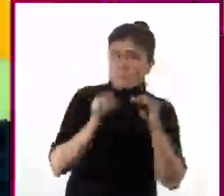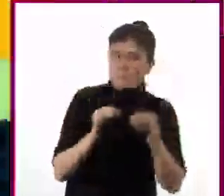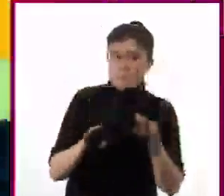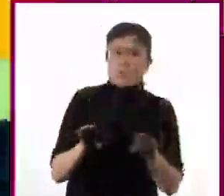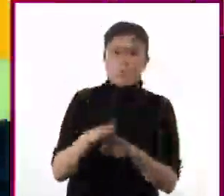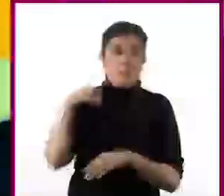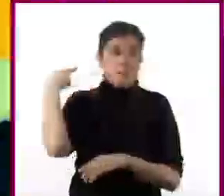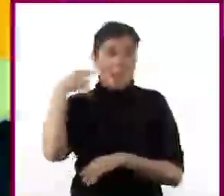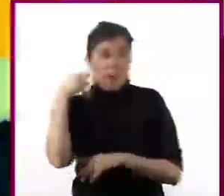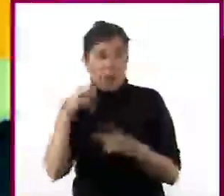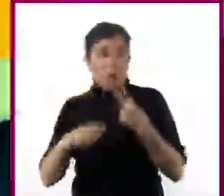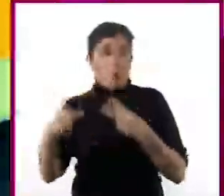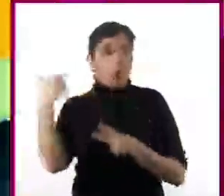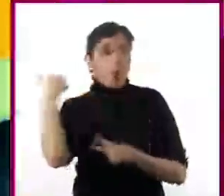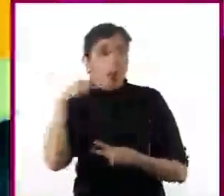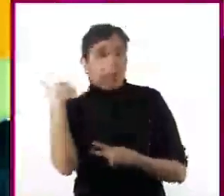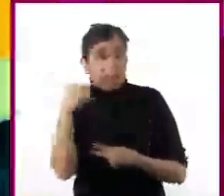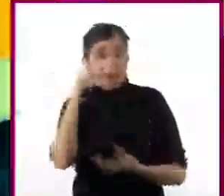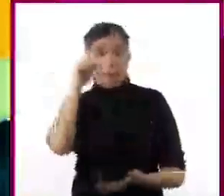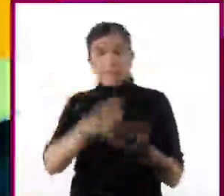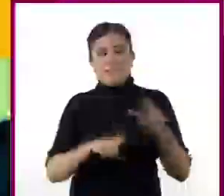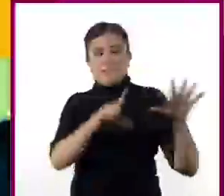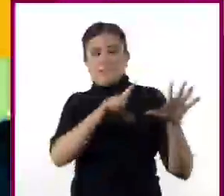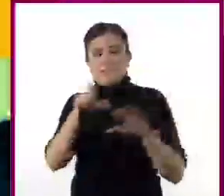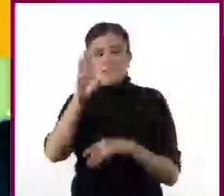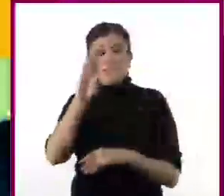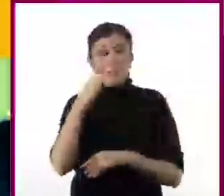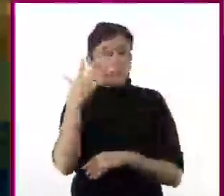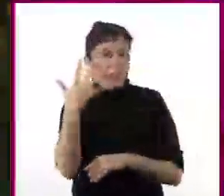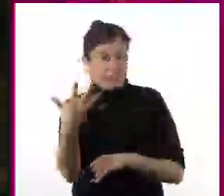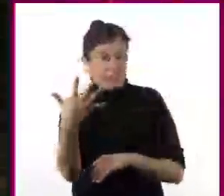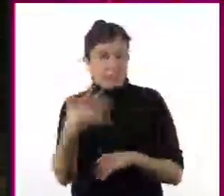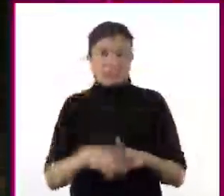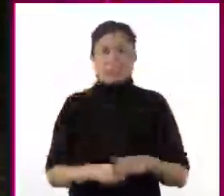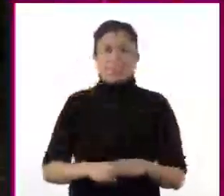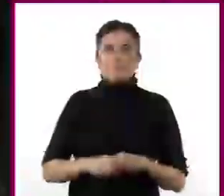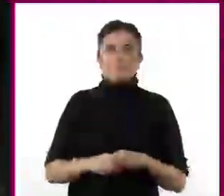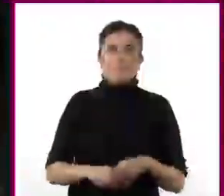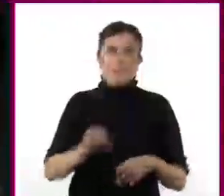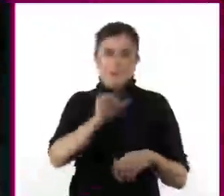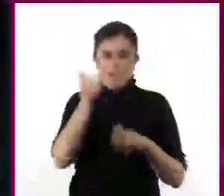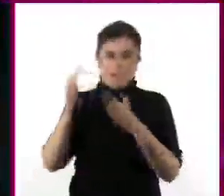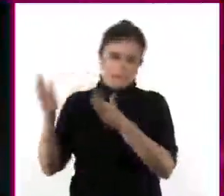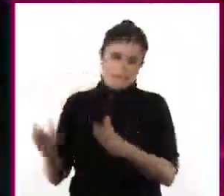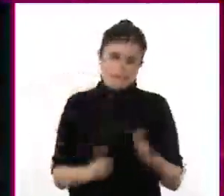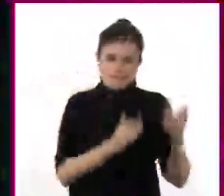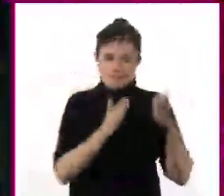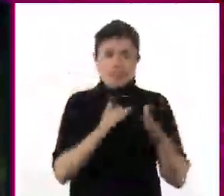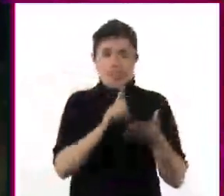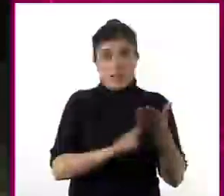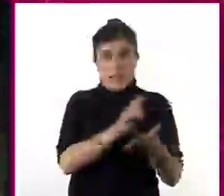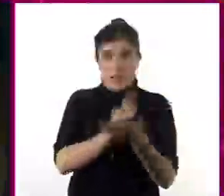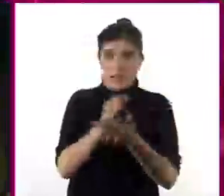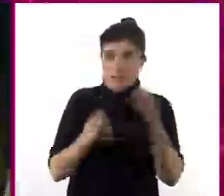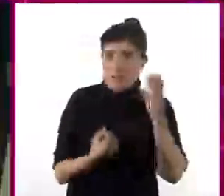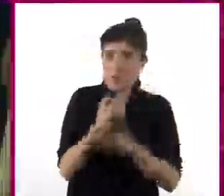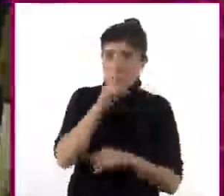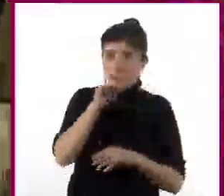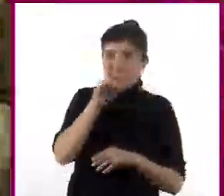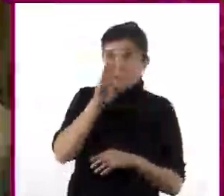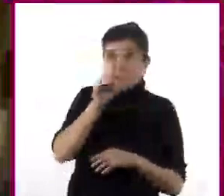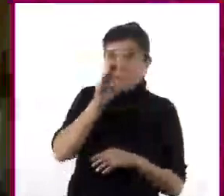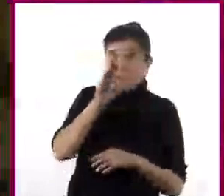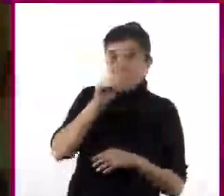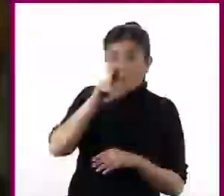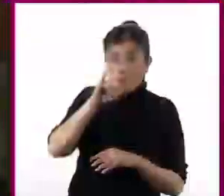el de Veracruz y Guadalajara en 1795. Por otra parte, las reformas borbónicas,